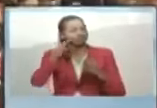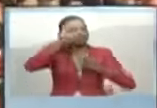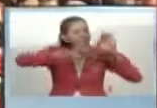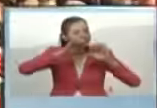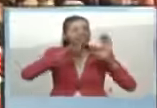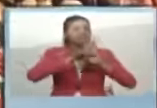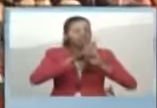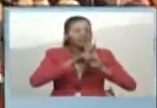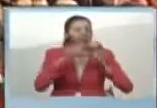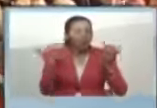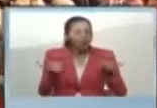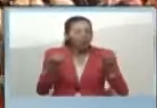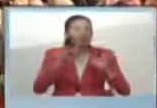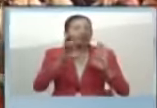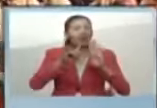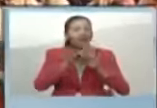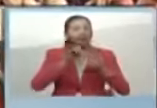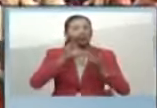Pero también